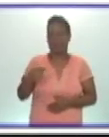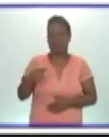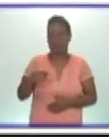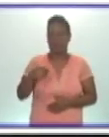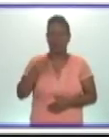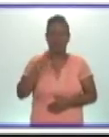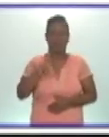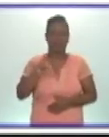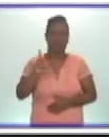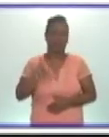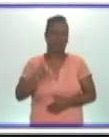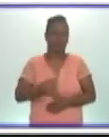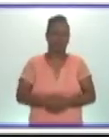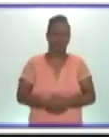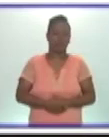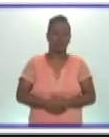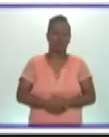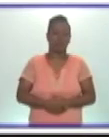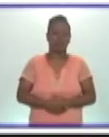menos 21.